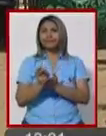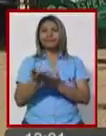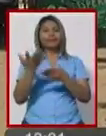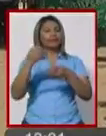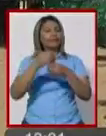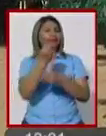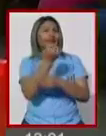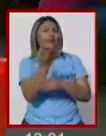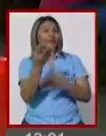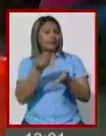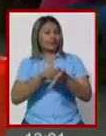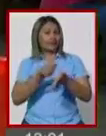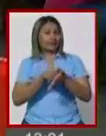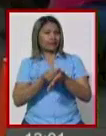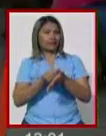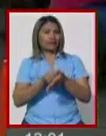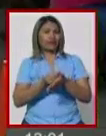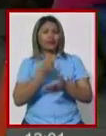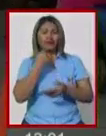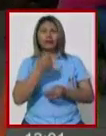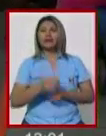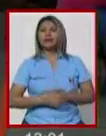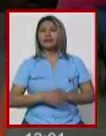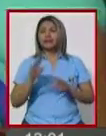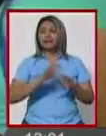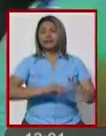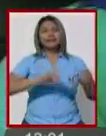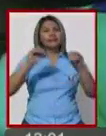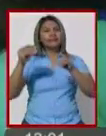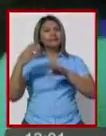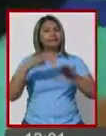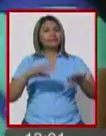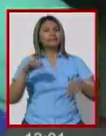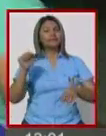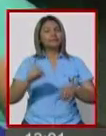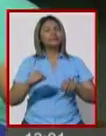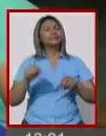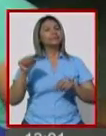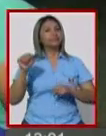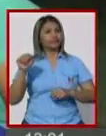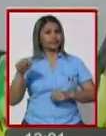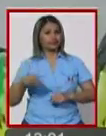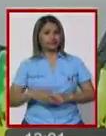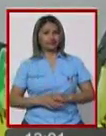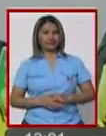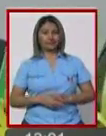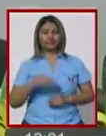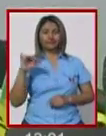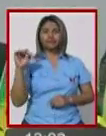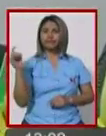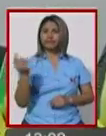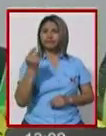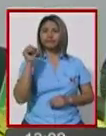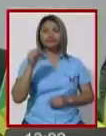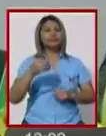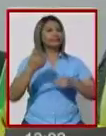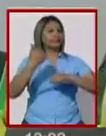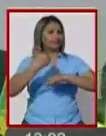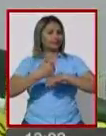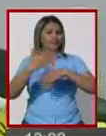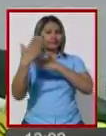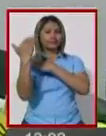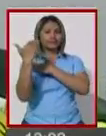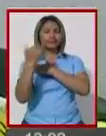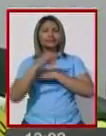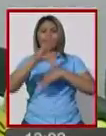medio hay intereses económicos y ratifican que el traslado se realiza sí o sí. Yo lo único que puedo decir es que aquí,